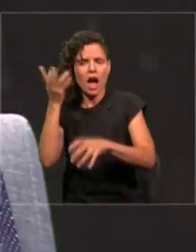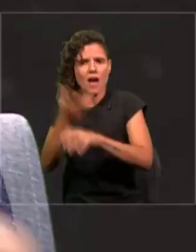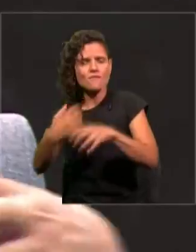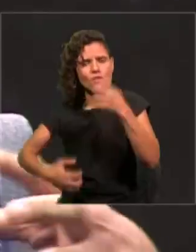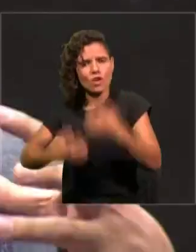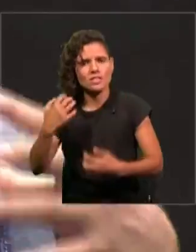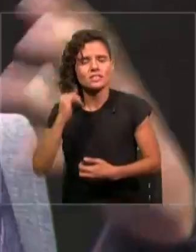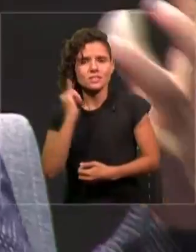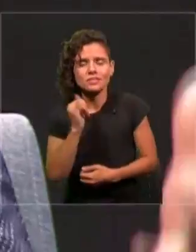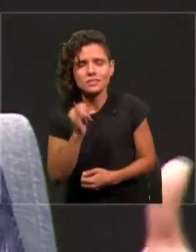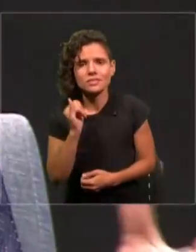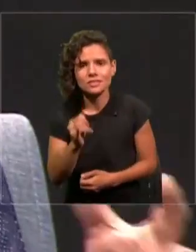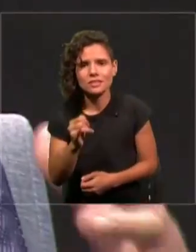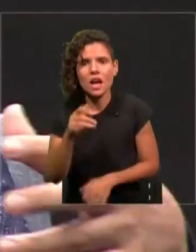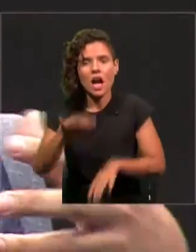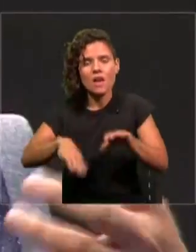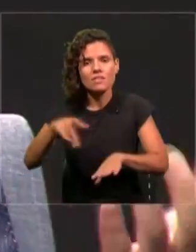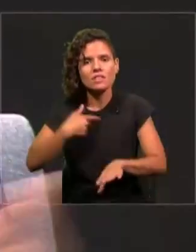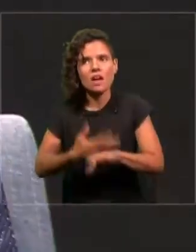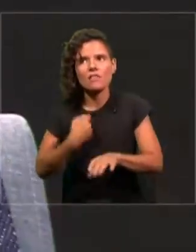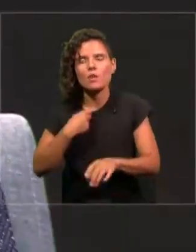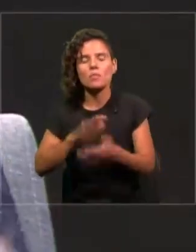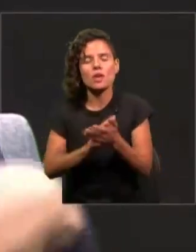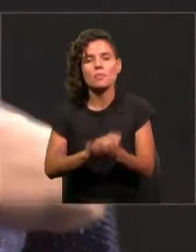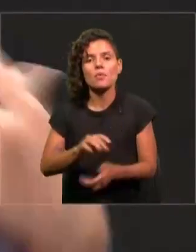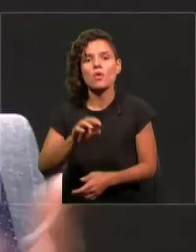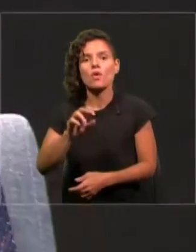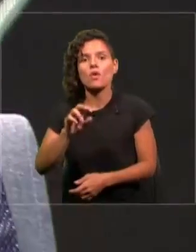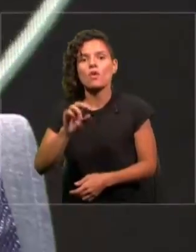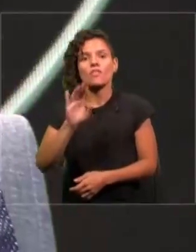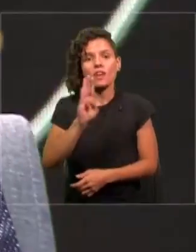habían. Habían momentos de utilización, lo que Benjamín Vicuña Mackenna